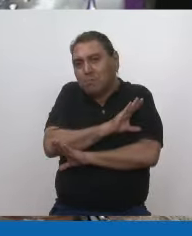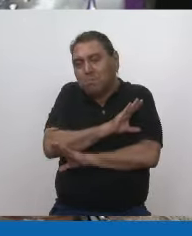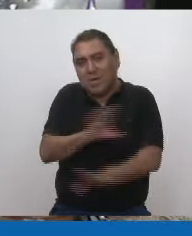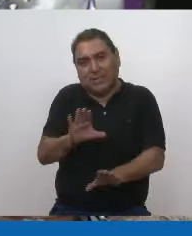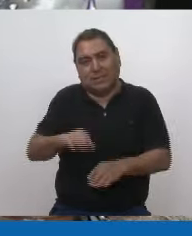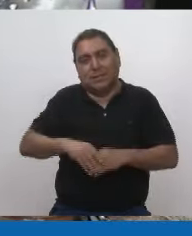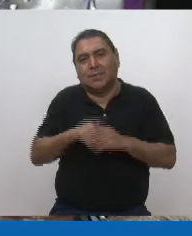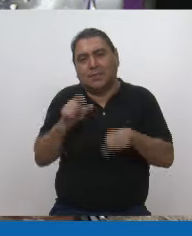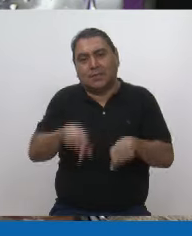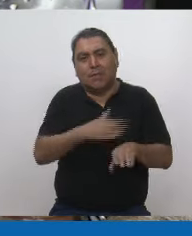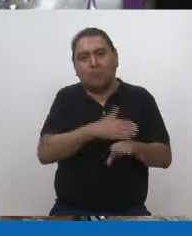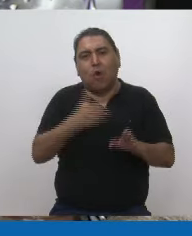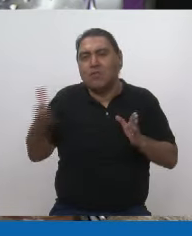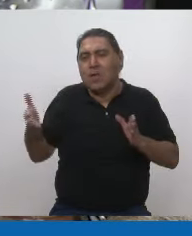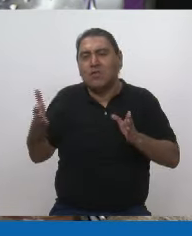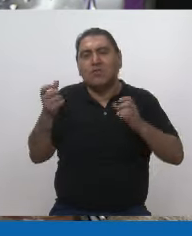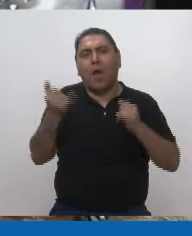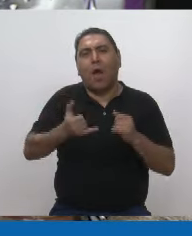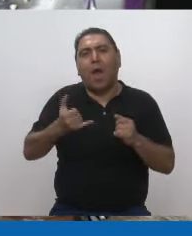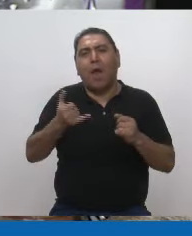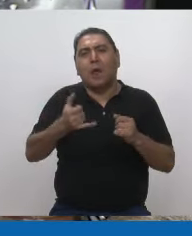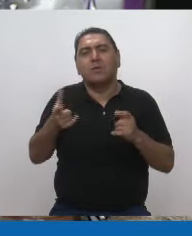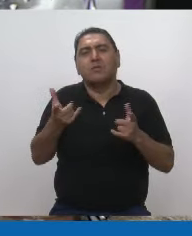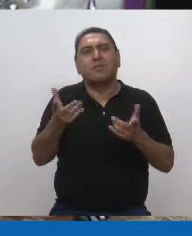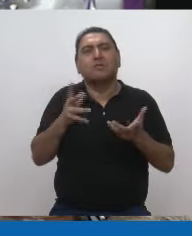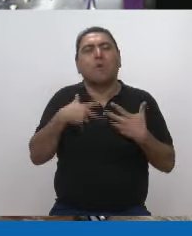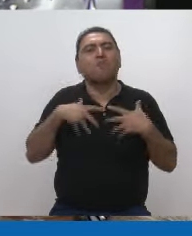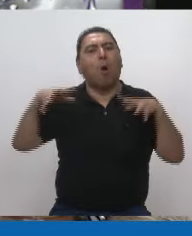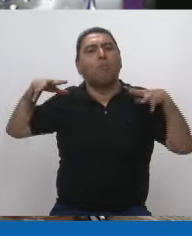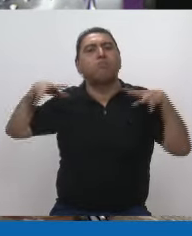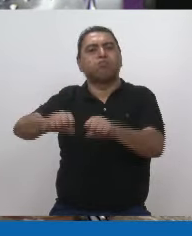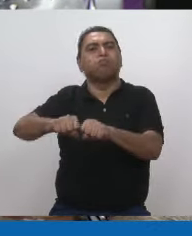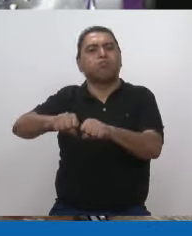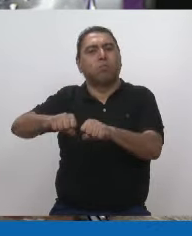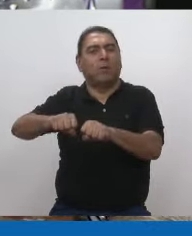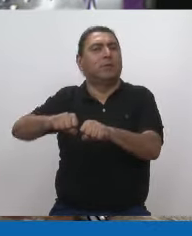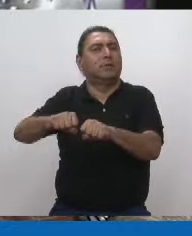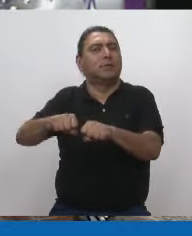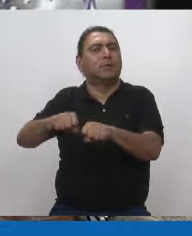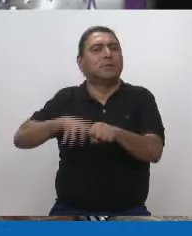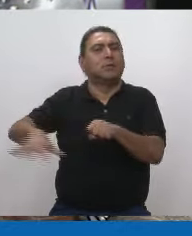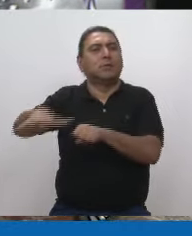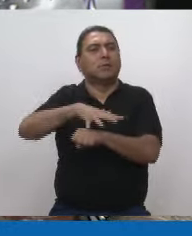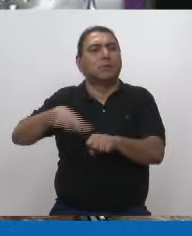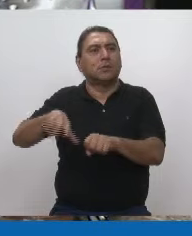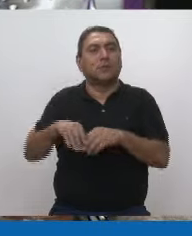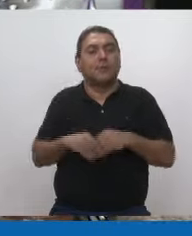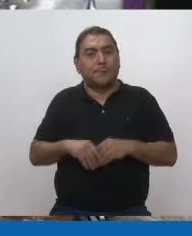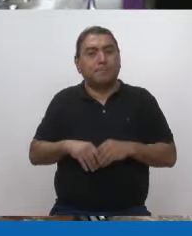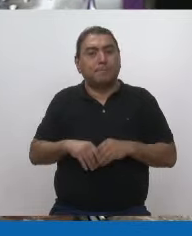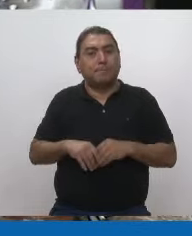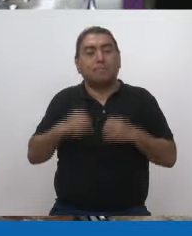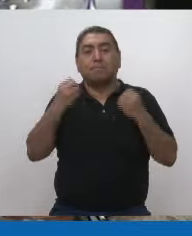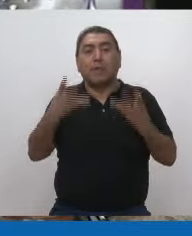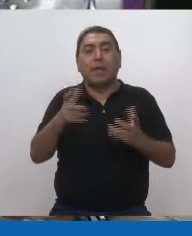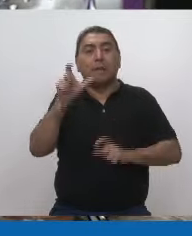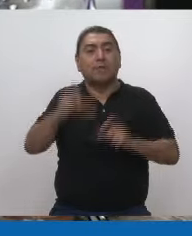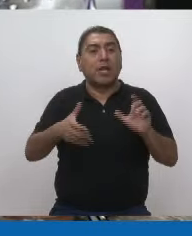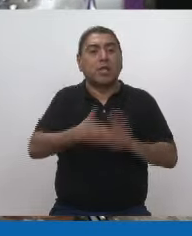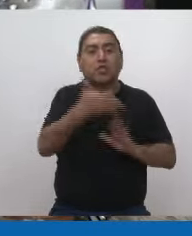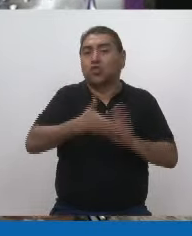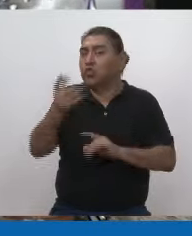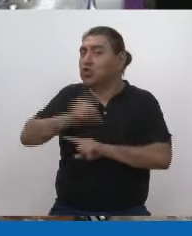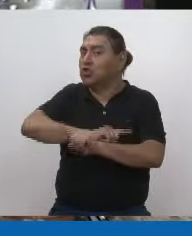en este momento hay una especie de estado de sitio, de hecho, porque la gente no sale a la